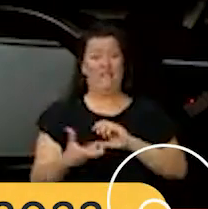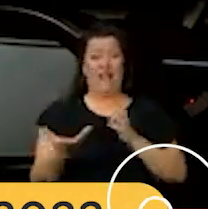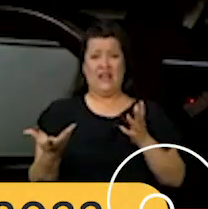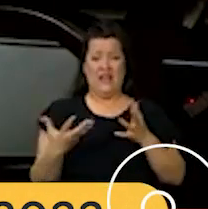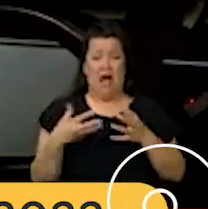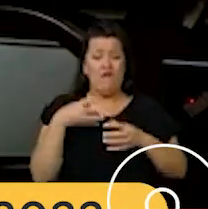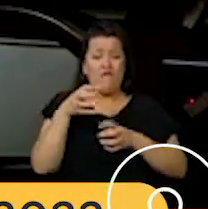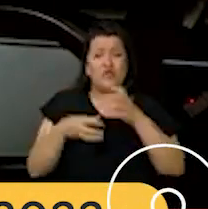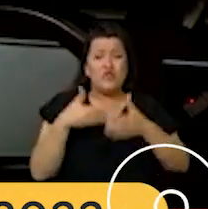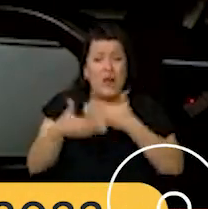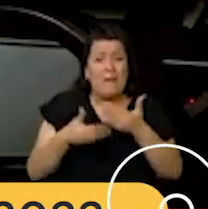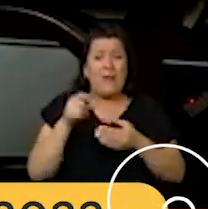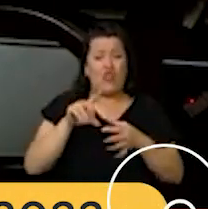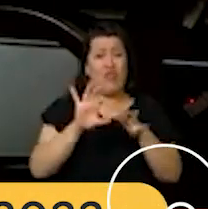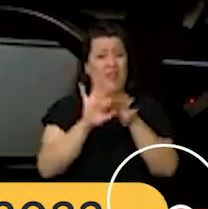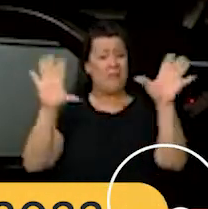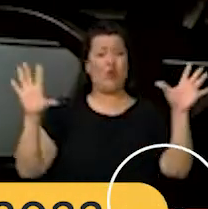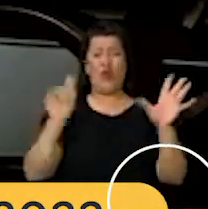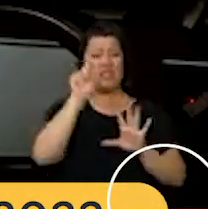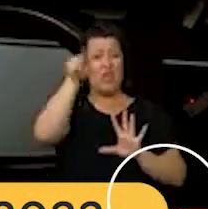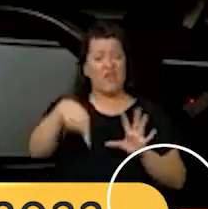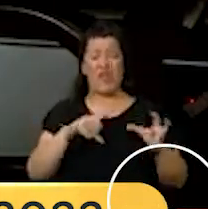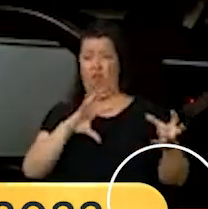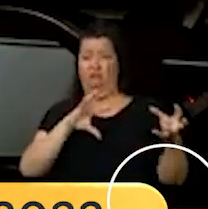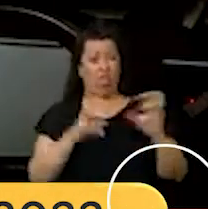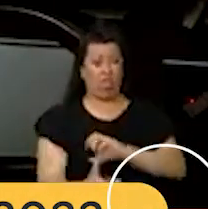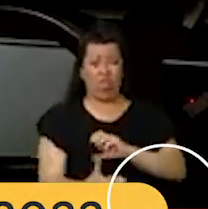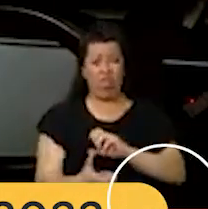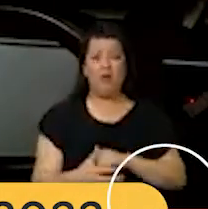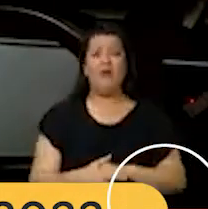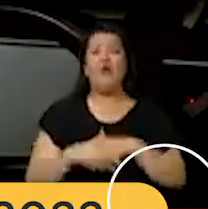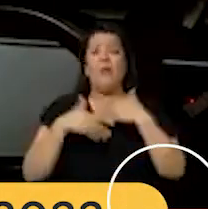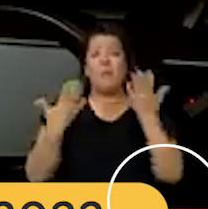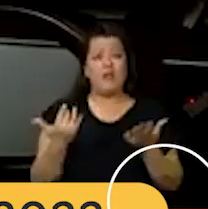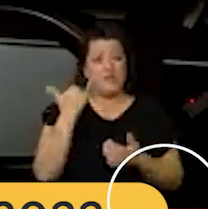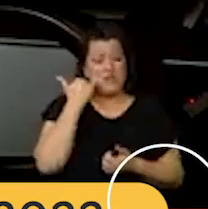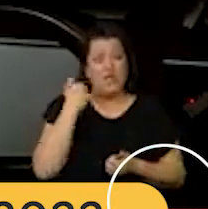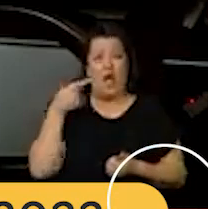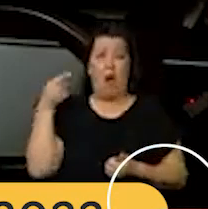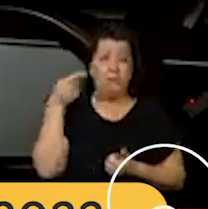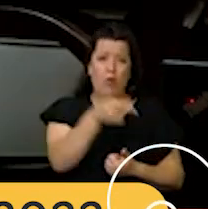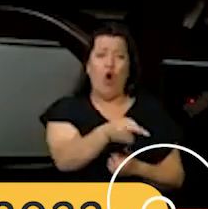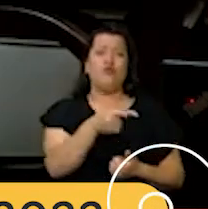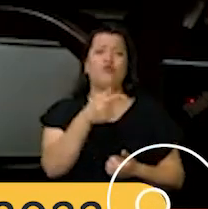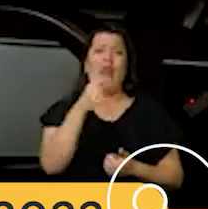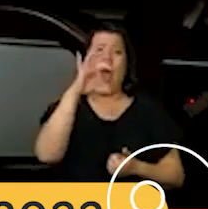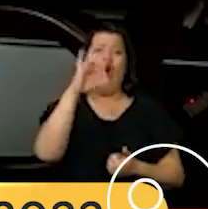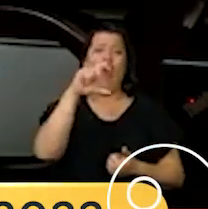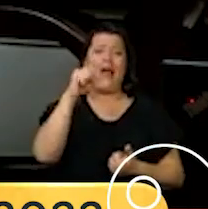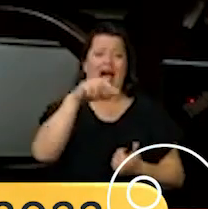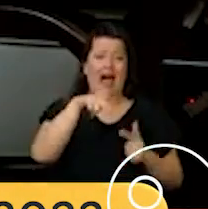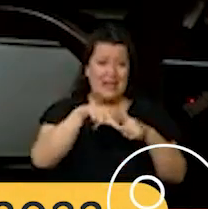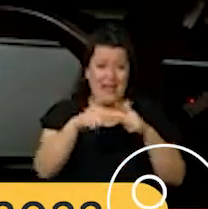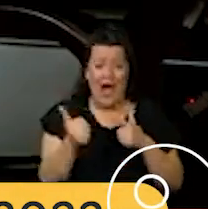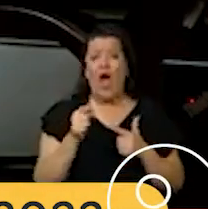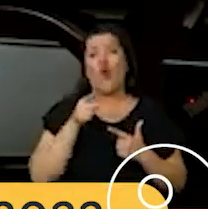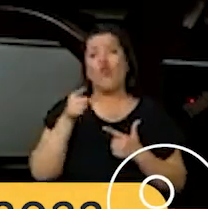que tenemos que tener en este Parlamento. Así que por todo esto, por ya haber atacado a Graciela Ocaña, haber atacado a María Eugenia